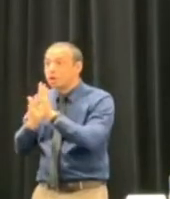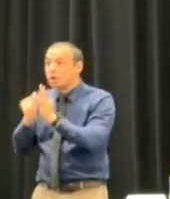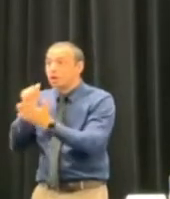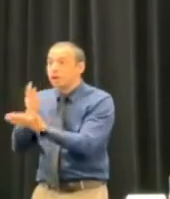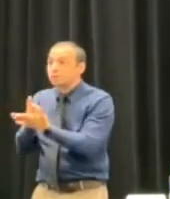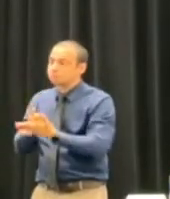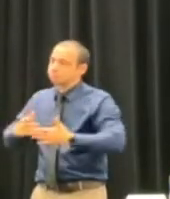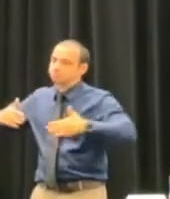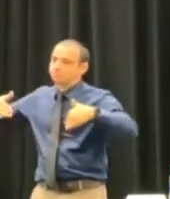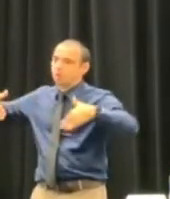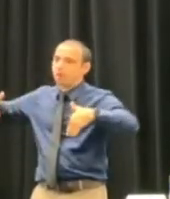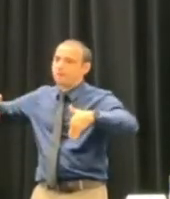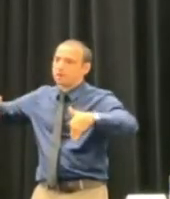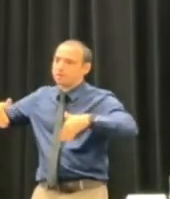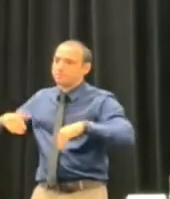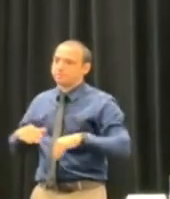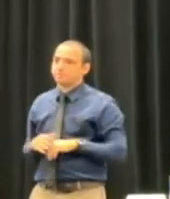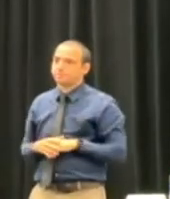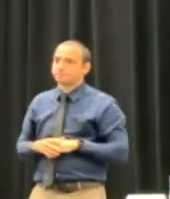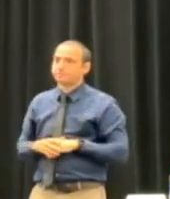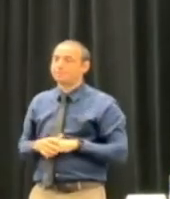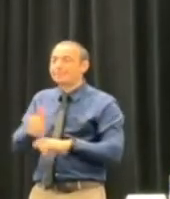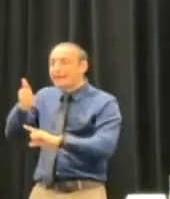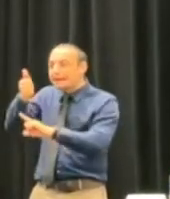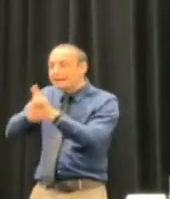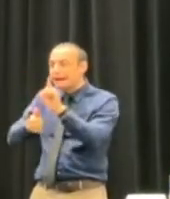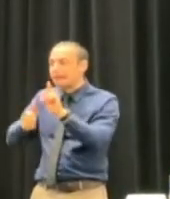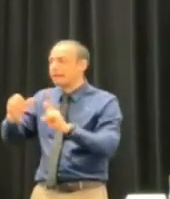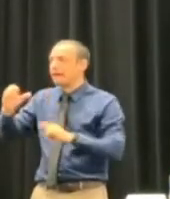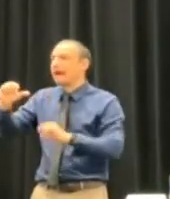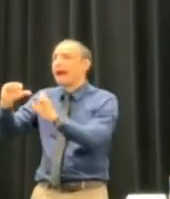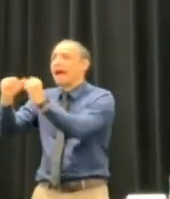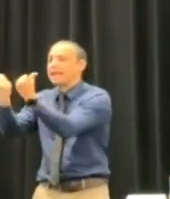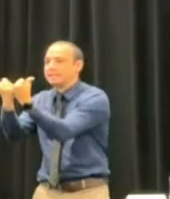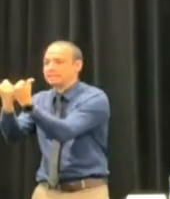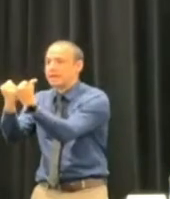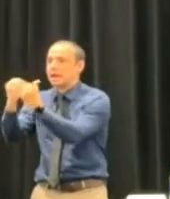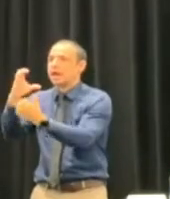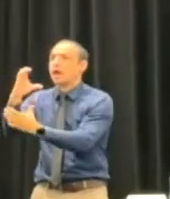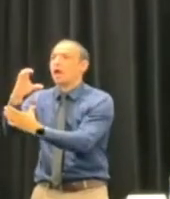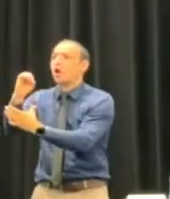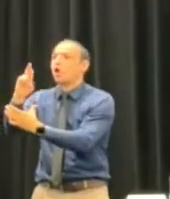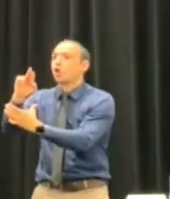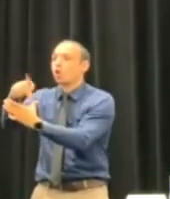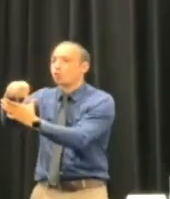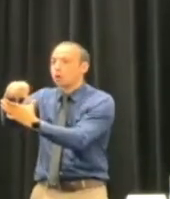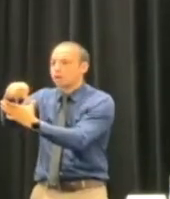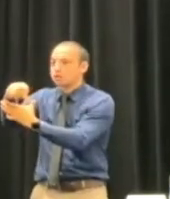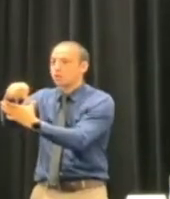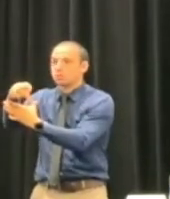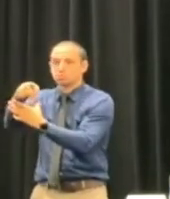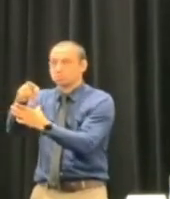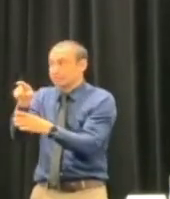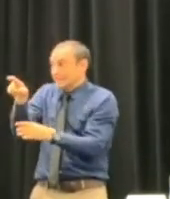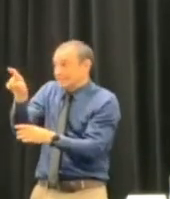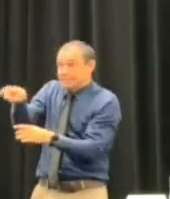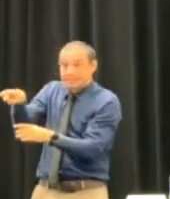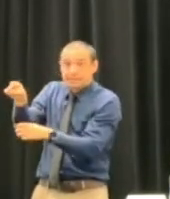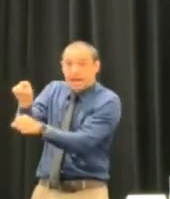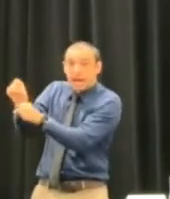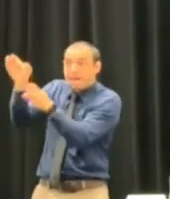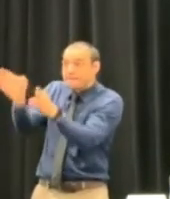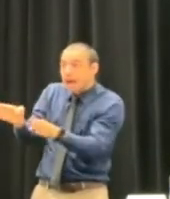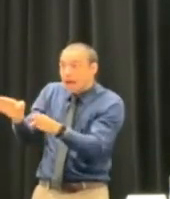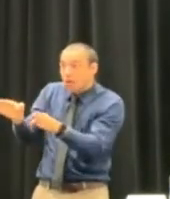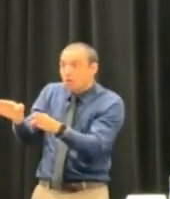cada corporación agencia y quienquiera que necesite un servicio con mano de obra del